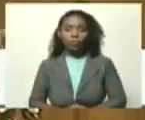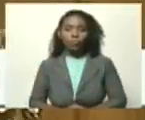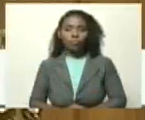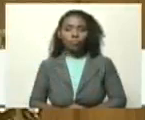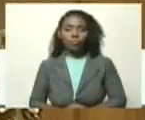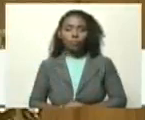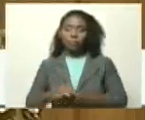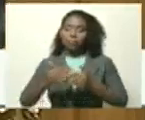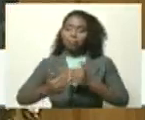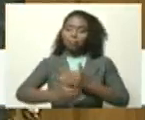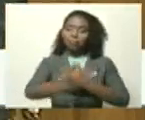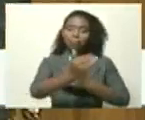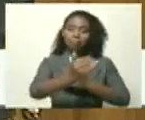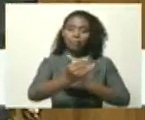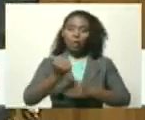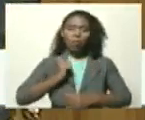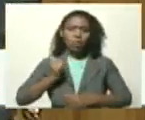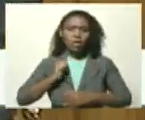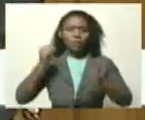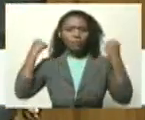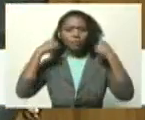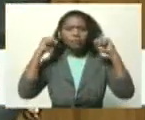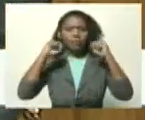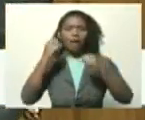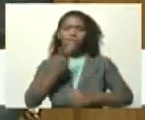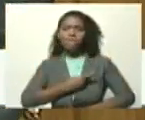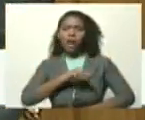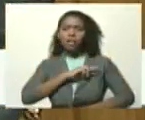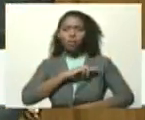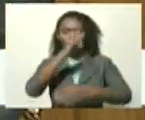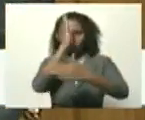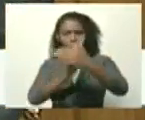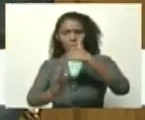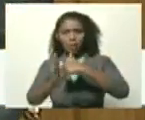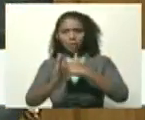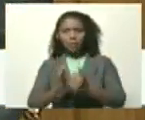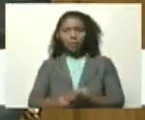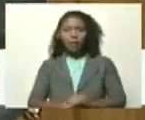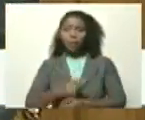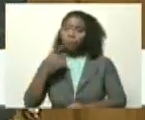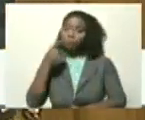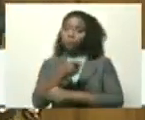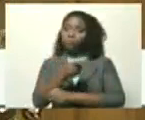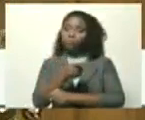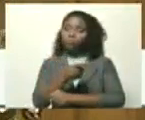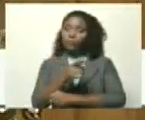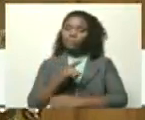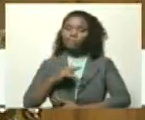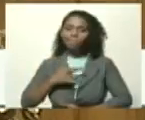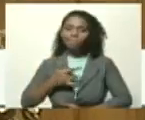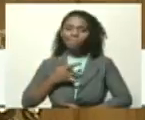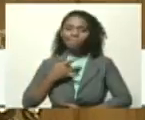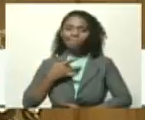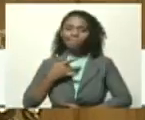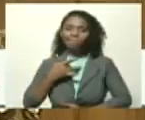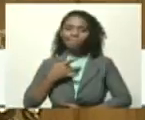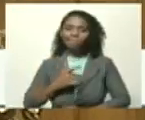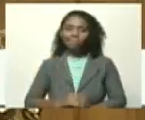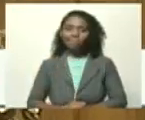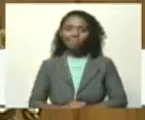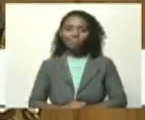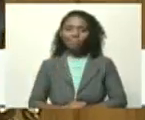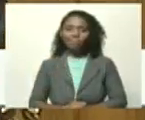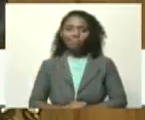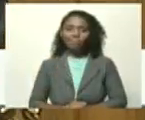Más allá de cualquier ejercicio de falsa humildad, debemos sentir con